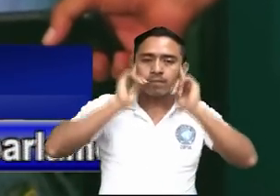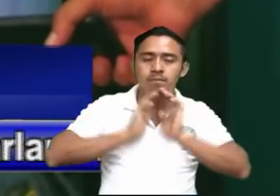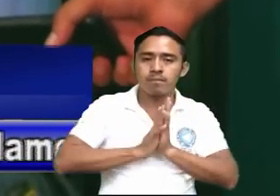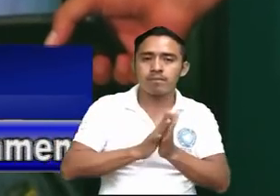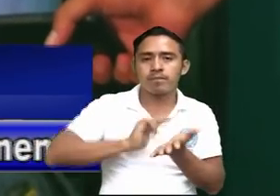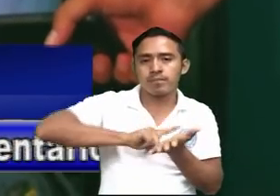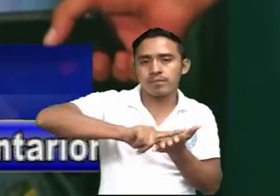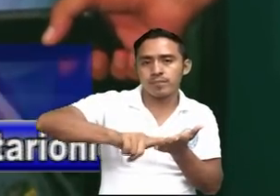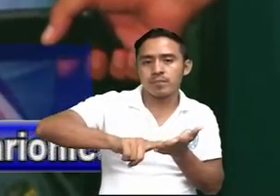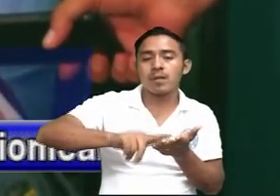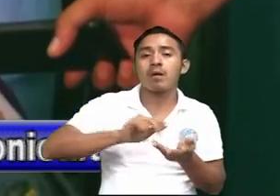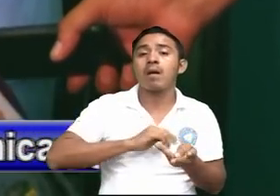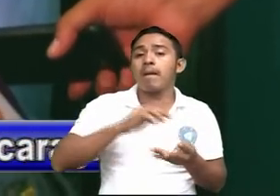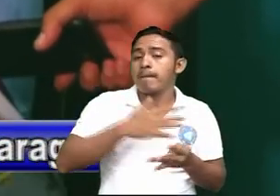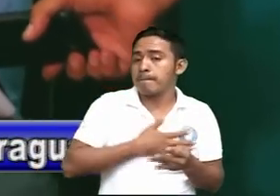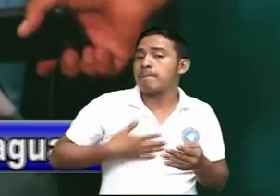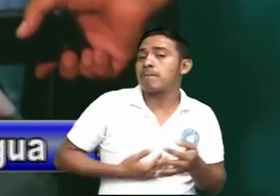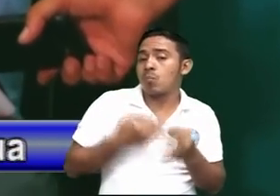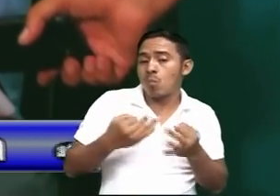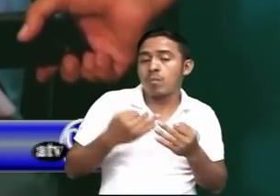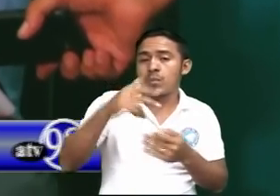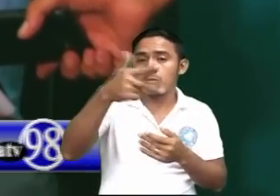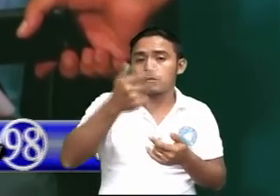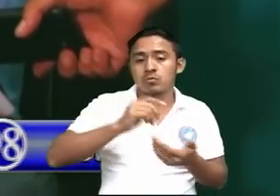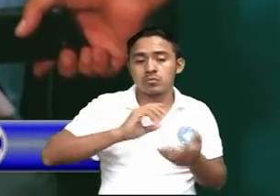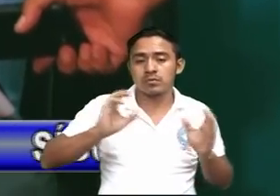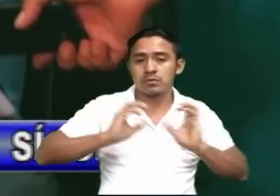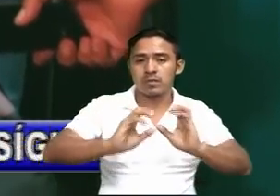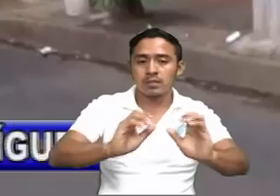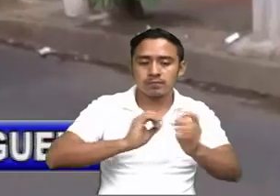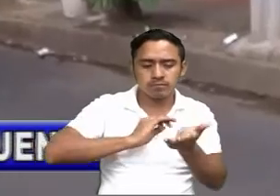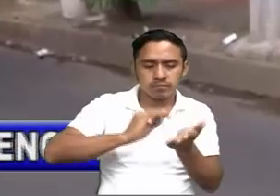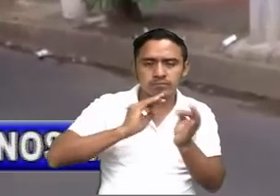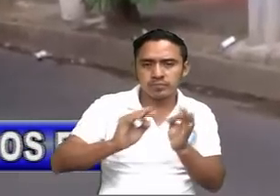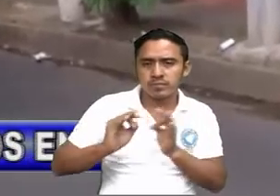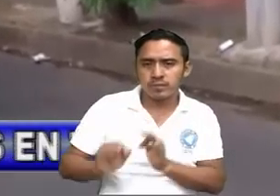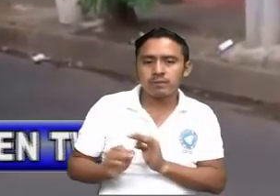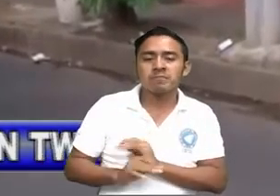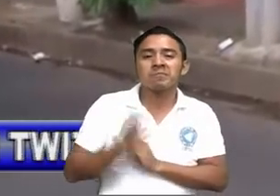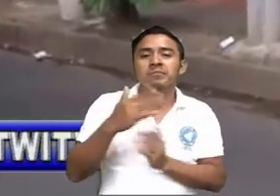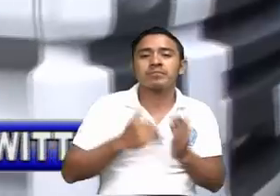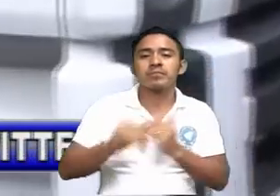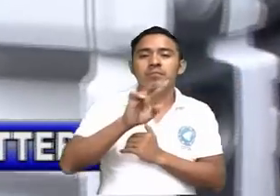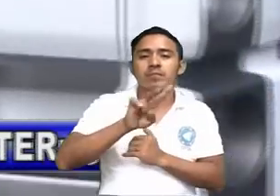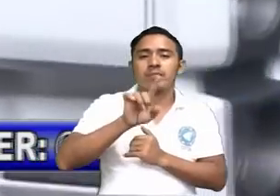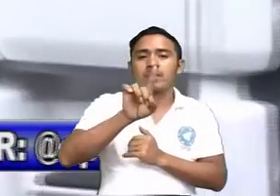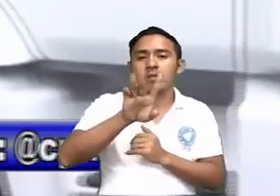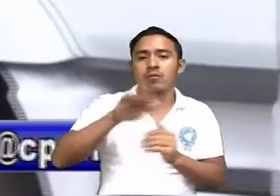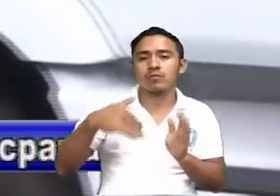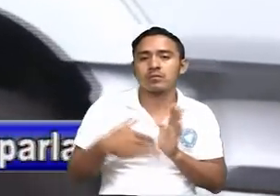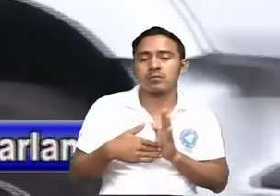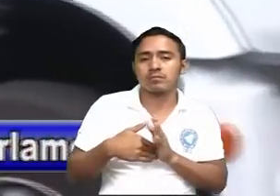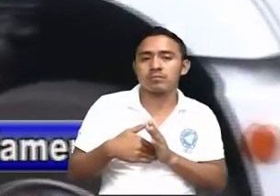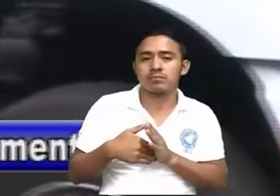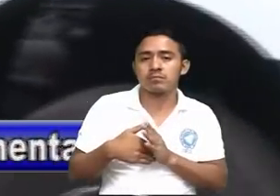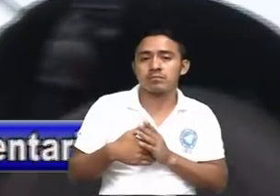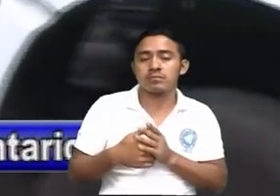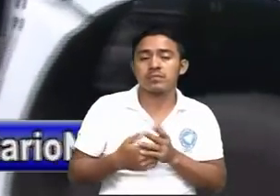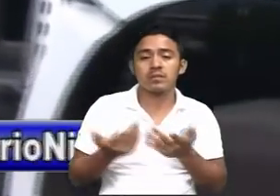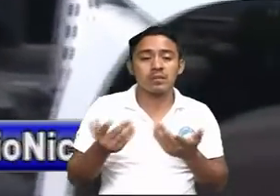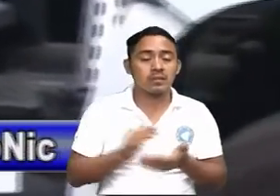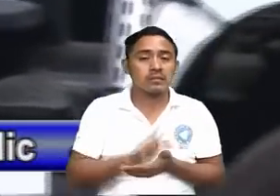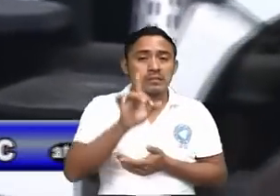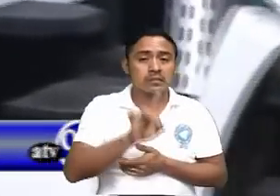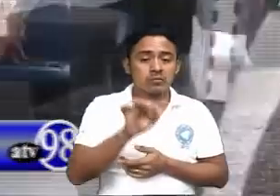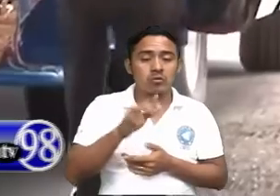mejoraron 8 calles con una inversión de 700.000 córdobas. Más de 14.119 camionadas de basura en más de